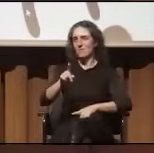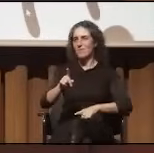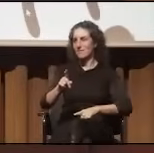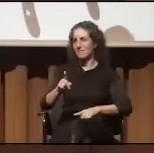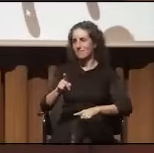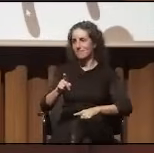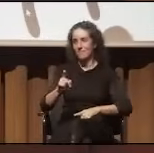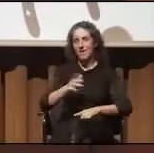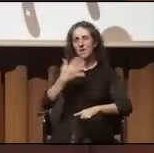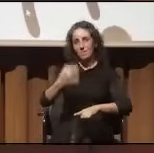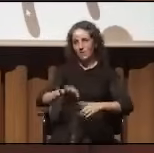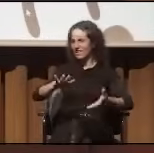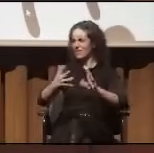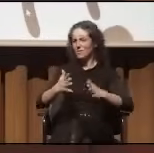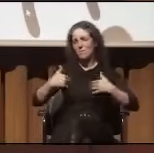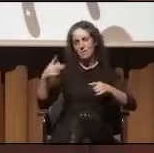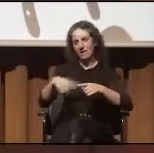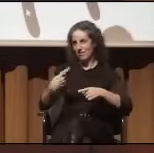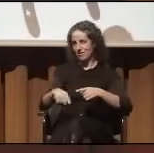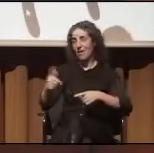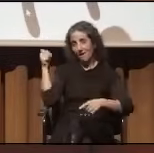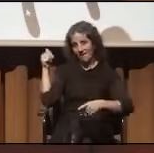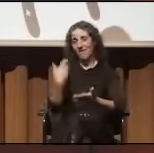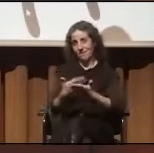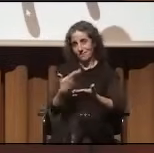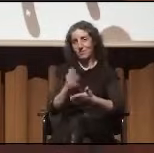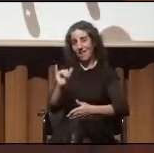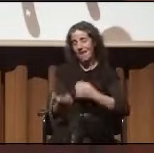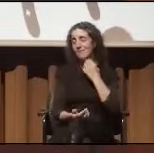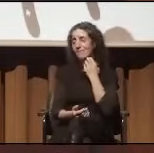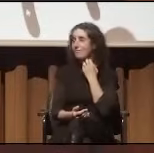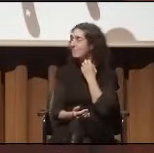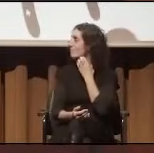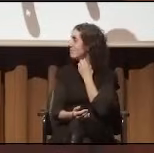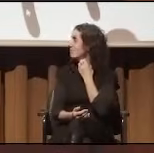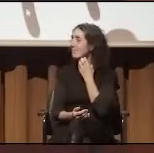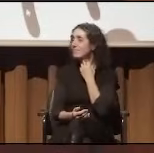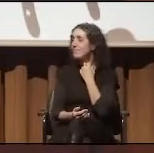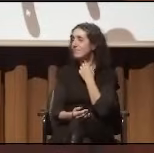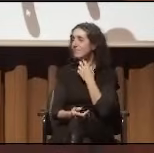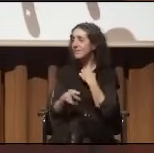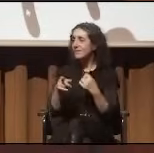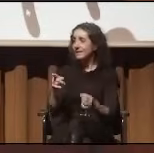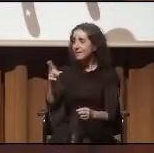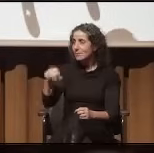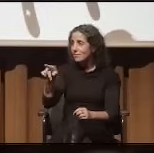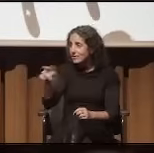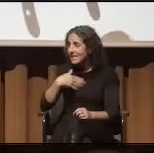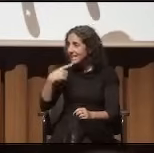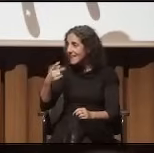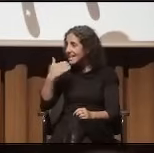dos. Eso me parece que es lo que se ve aquí, ¿no? Marta, ¿quieres decir algo? No.